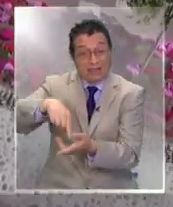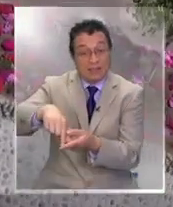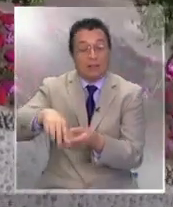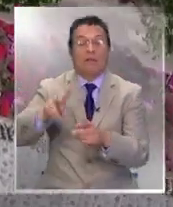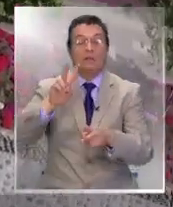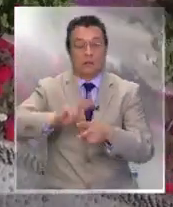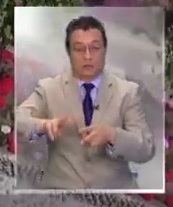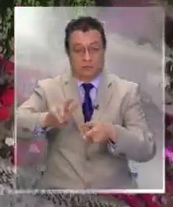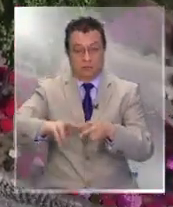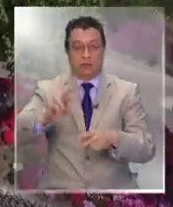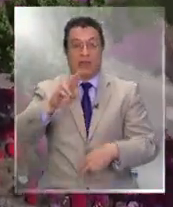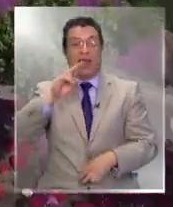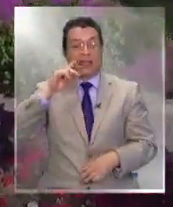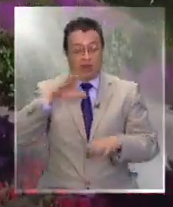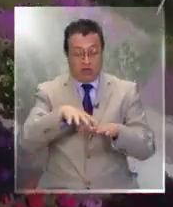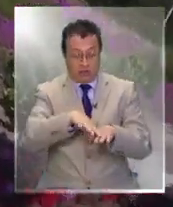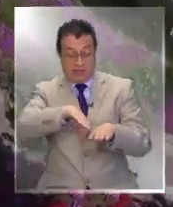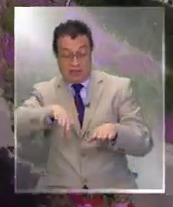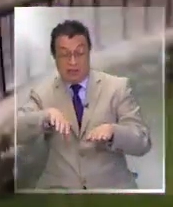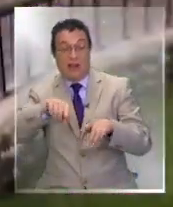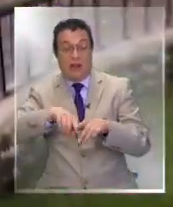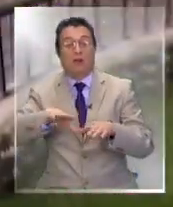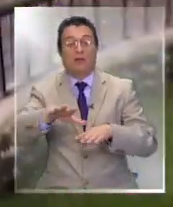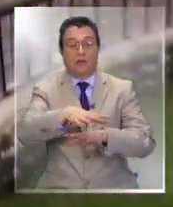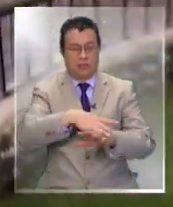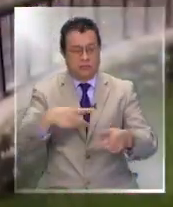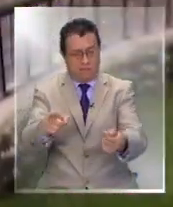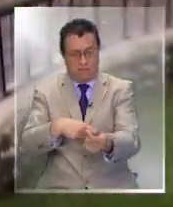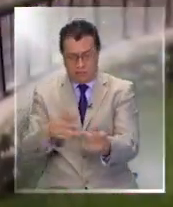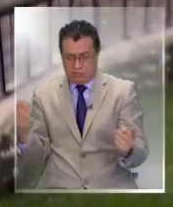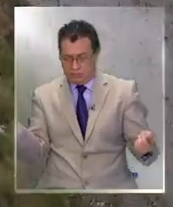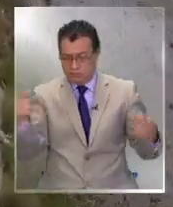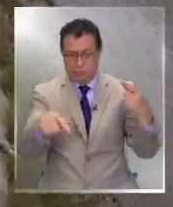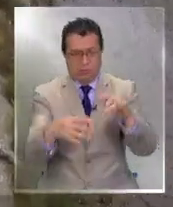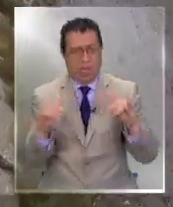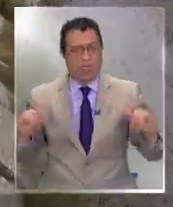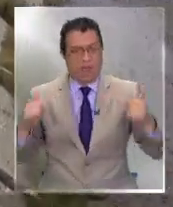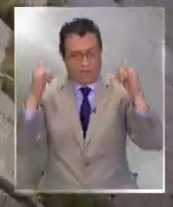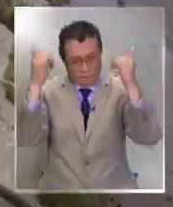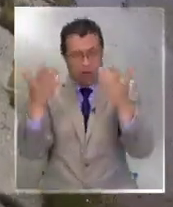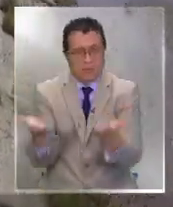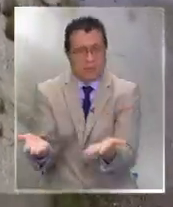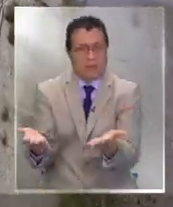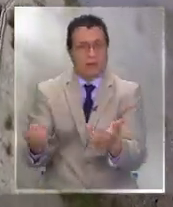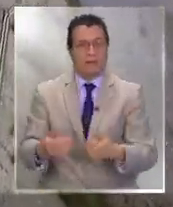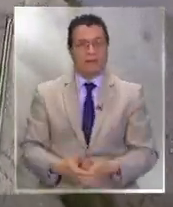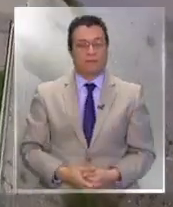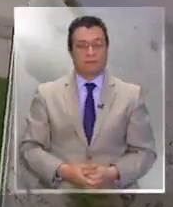ribera del río y generar espacios donde la familia y la comunidad lo disfruten.